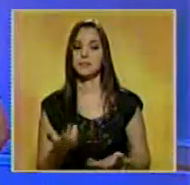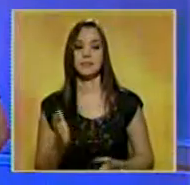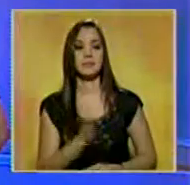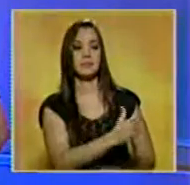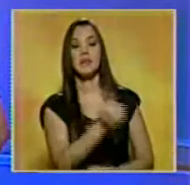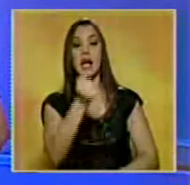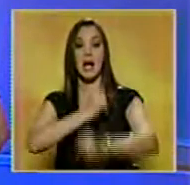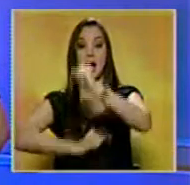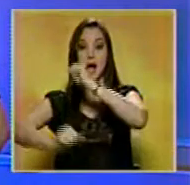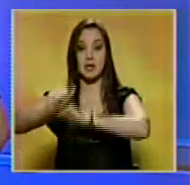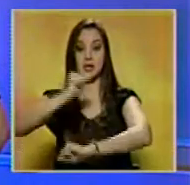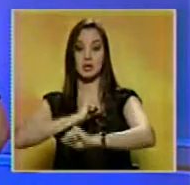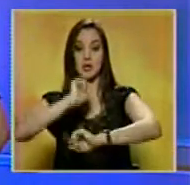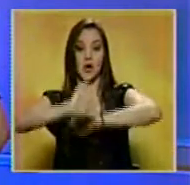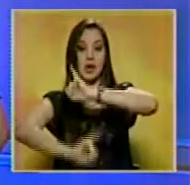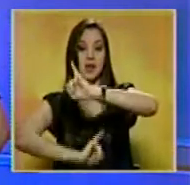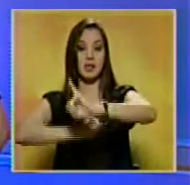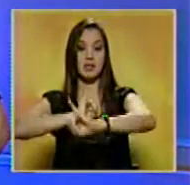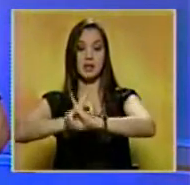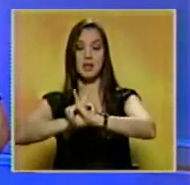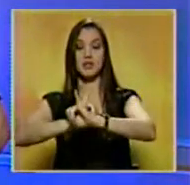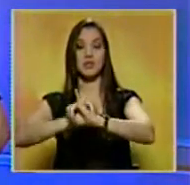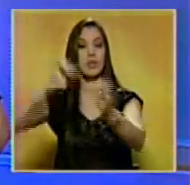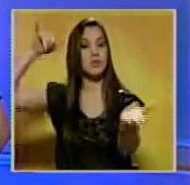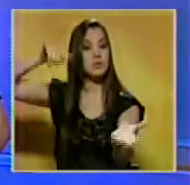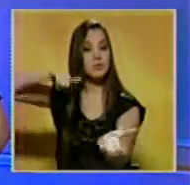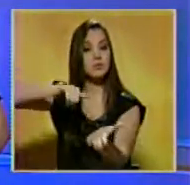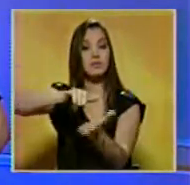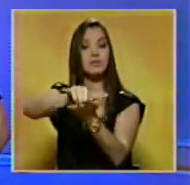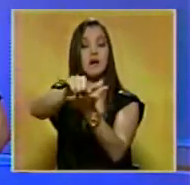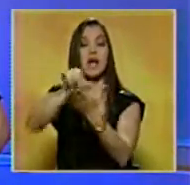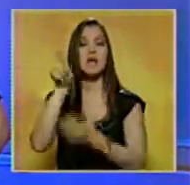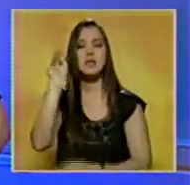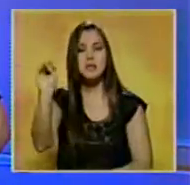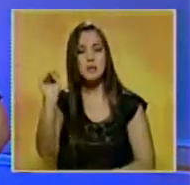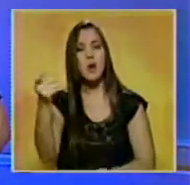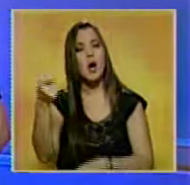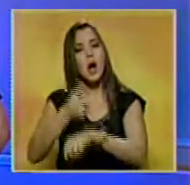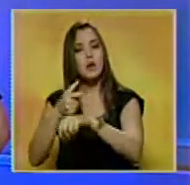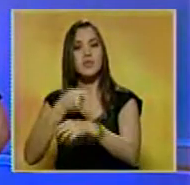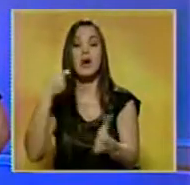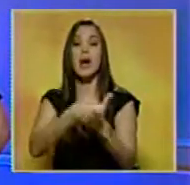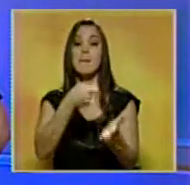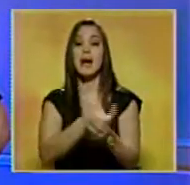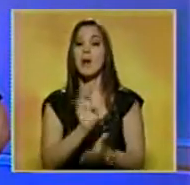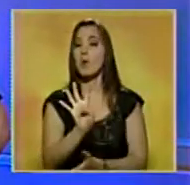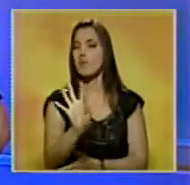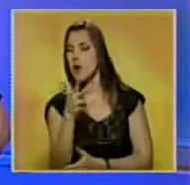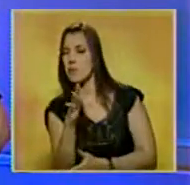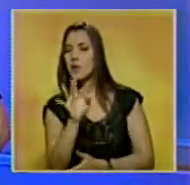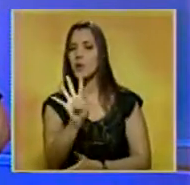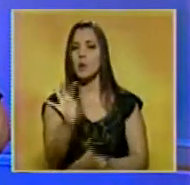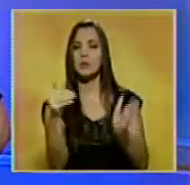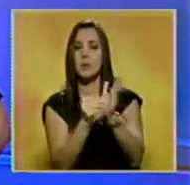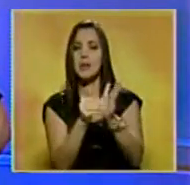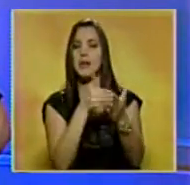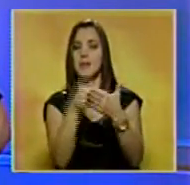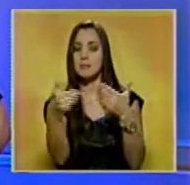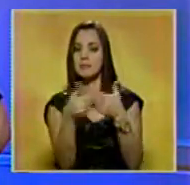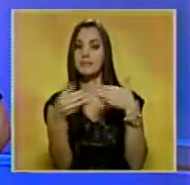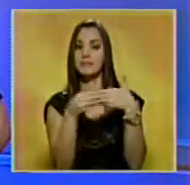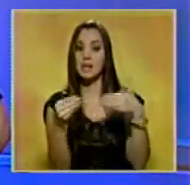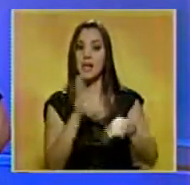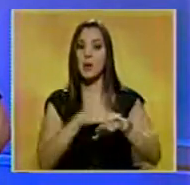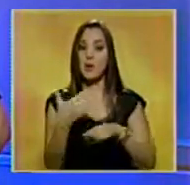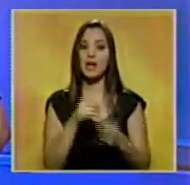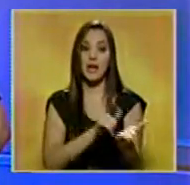a la asociación internacional de transporte aéreo exhortó al gobierno nacional a cancelar cerca de 4 mil millones de dólares que les adeuda las